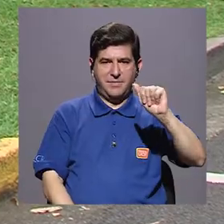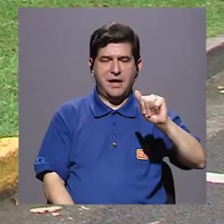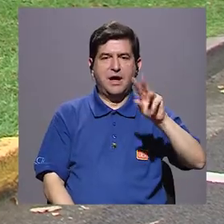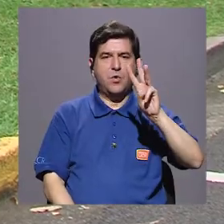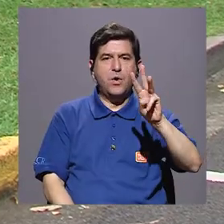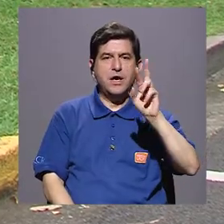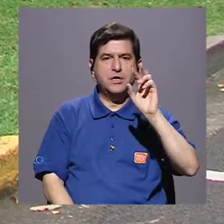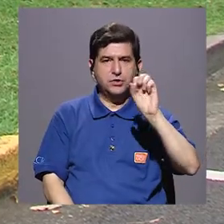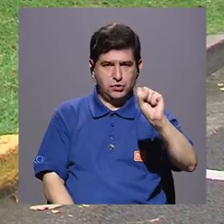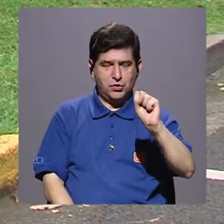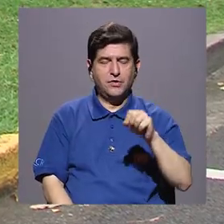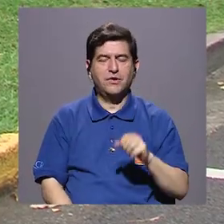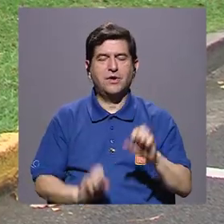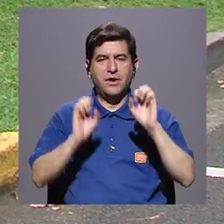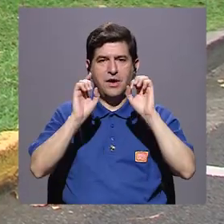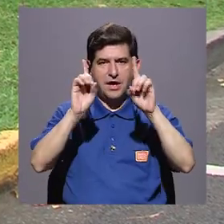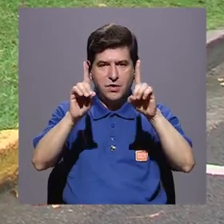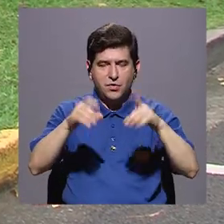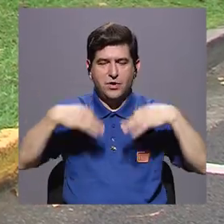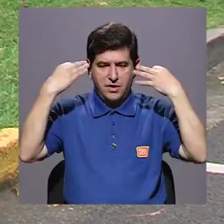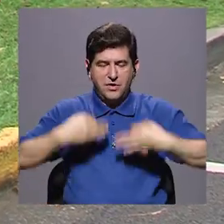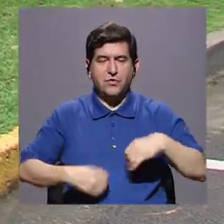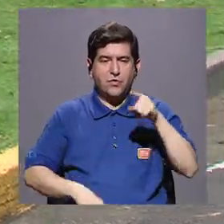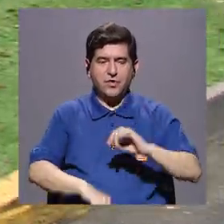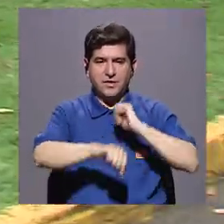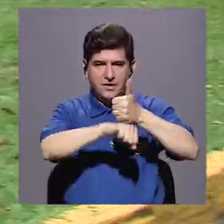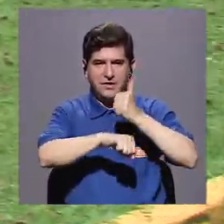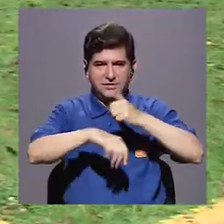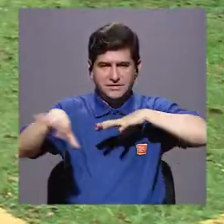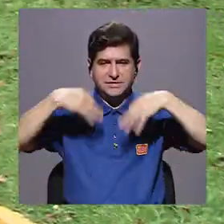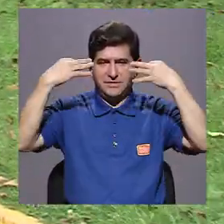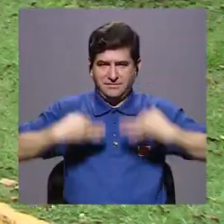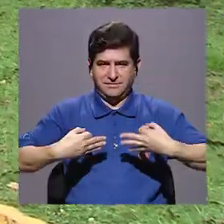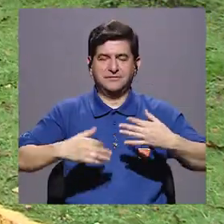Solano, que él es educador físico y prescriptor de ejercicio.